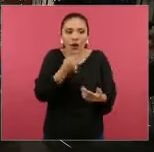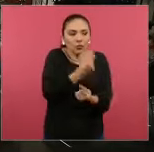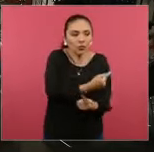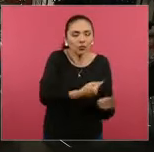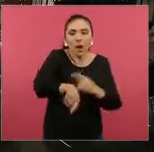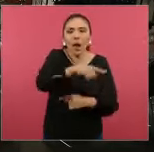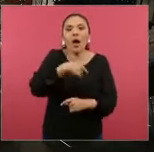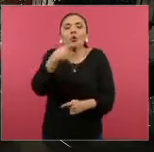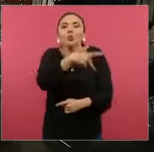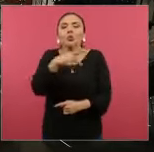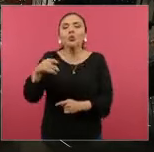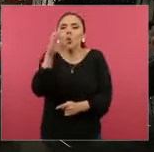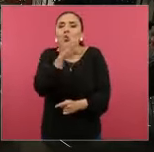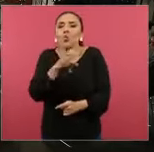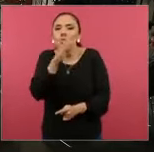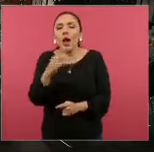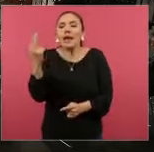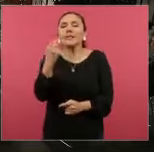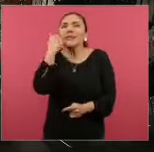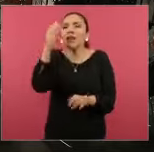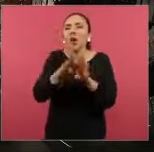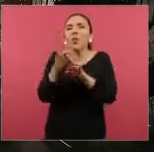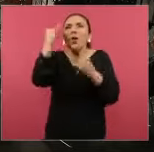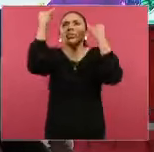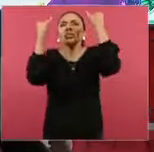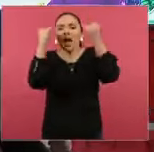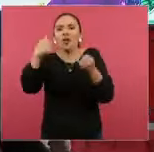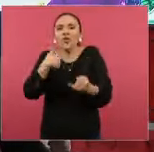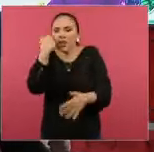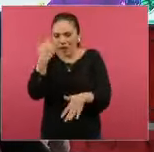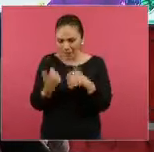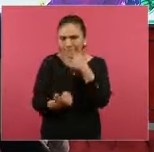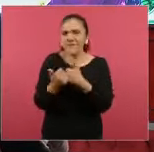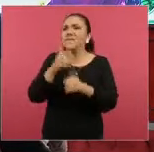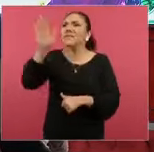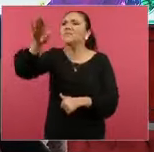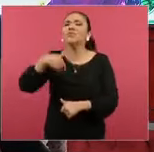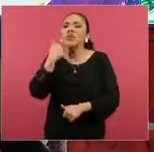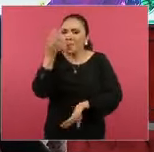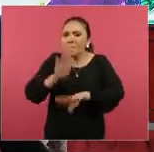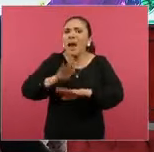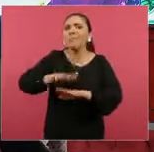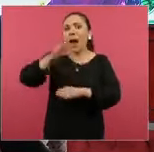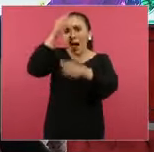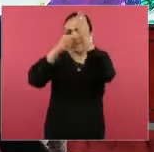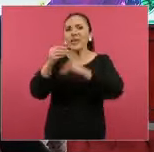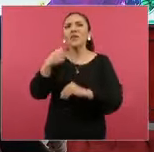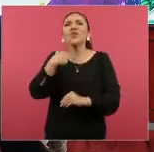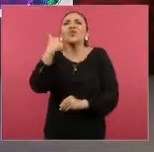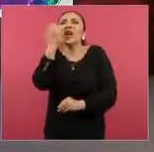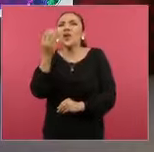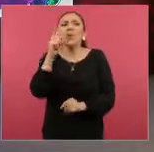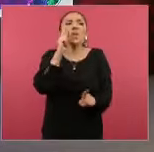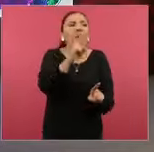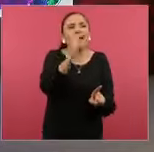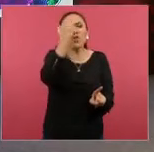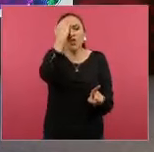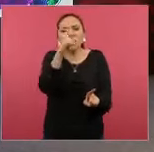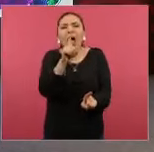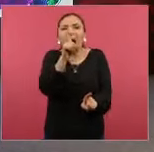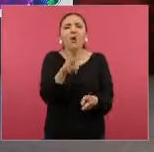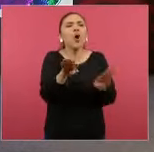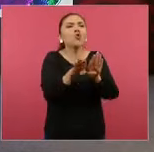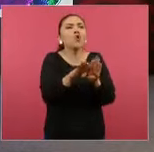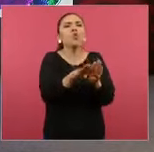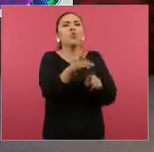nos tiene que brindar ese deseo, ese reto para que diga: maestro, yo quiero aprender ahora sobre el ciclo del agua, porque mi